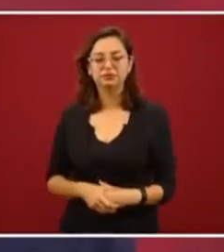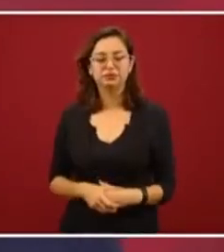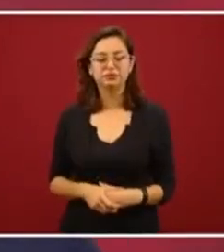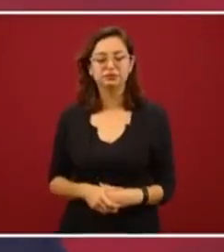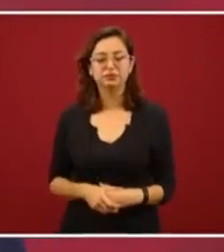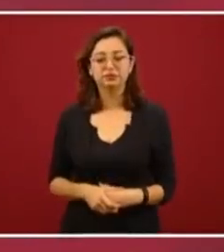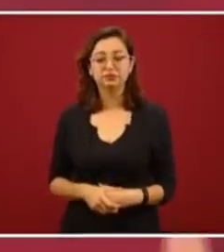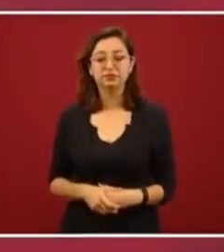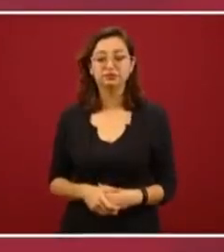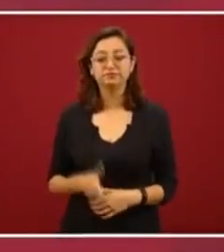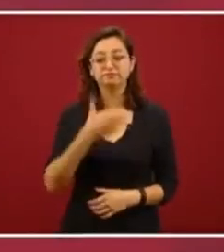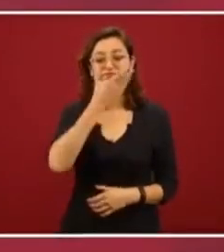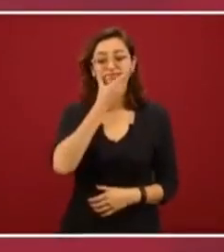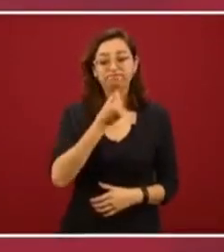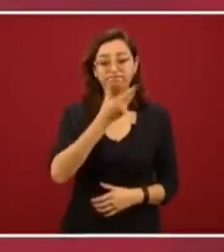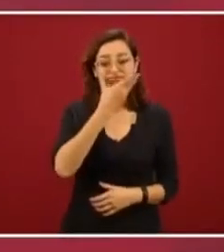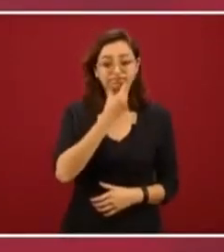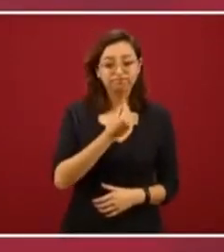Los hombres